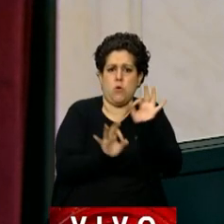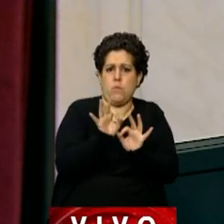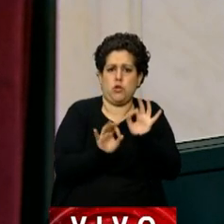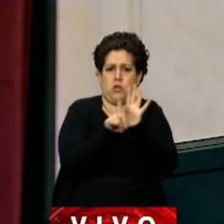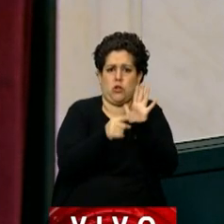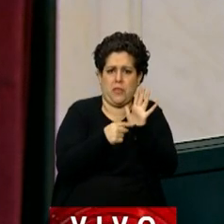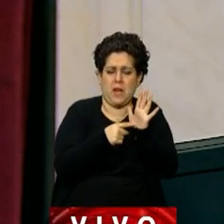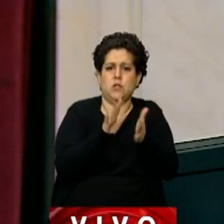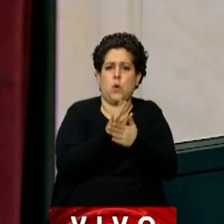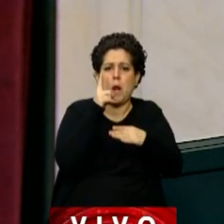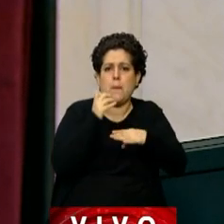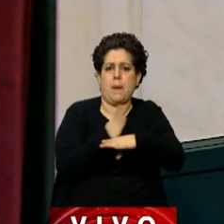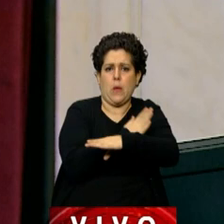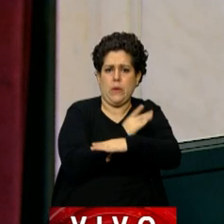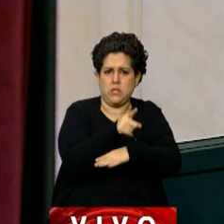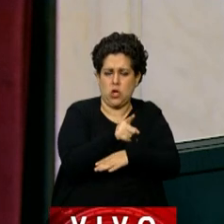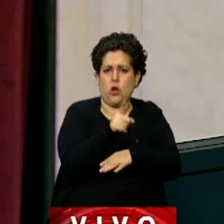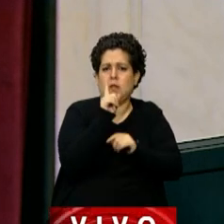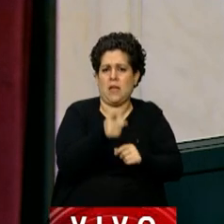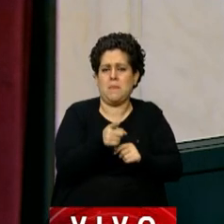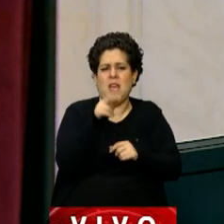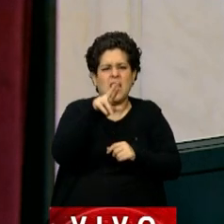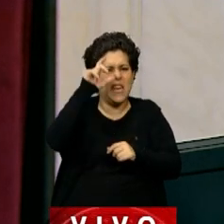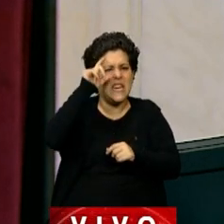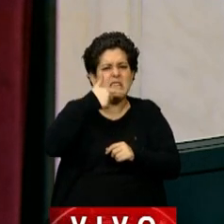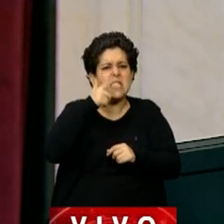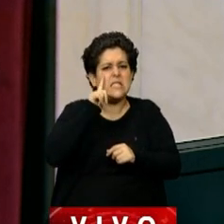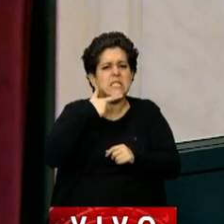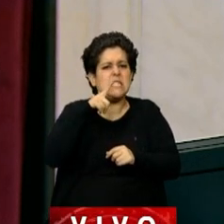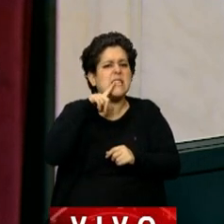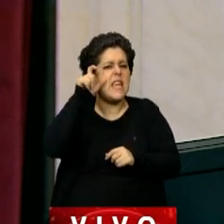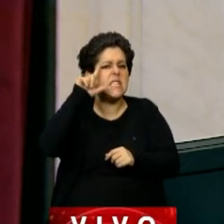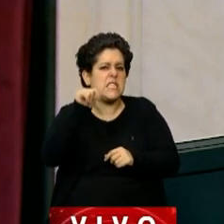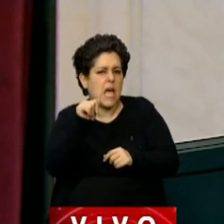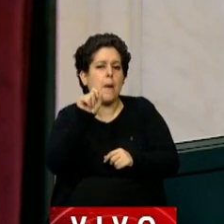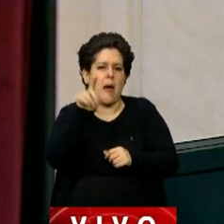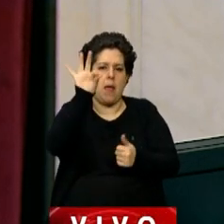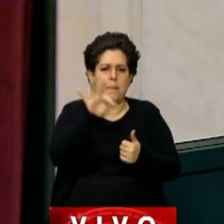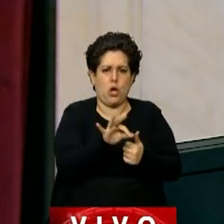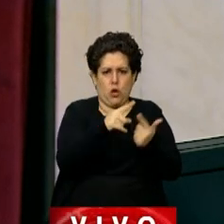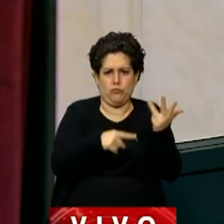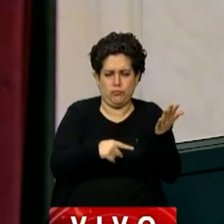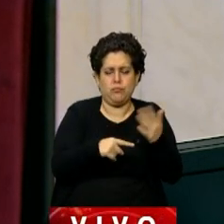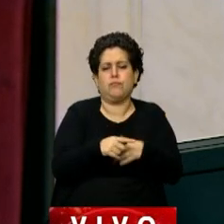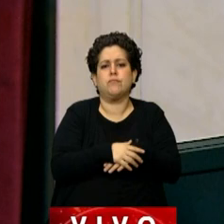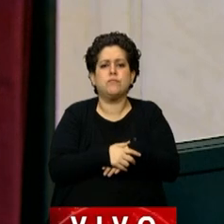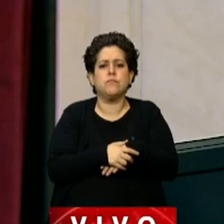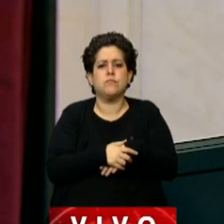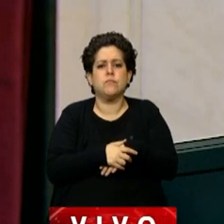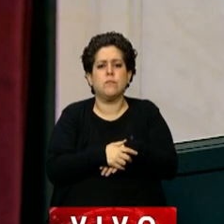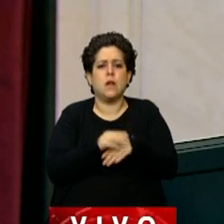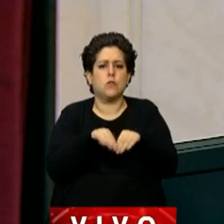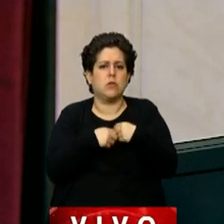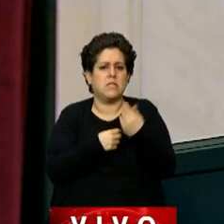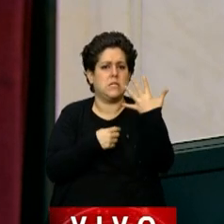de ley de prevención y control de la resistencia a los antimicrobianos. Orden del día 33, con los